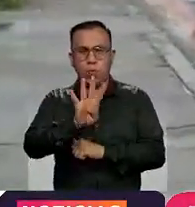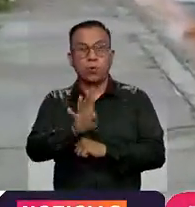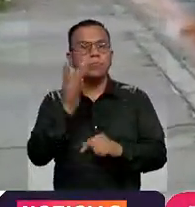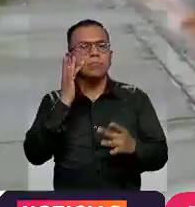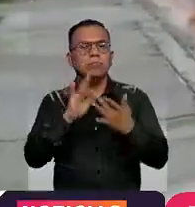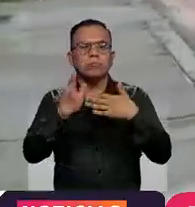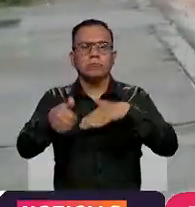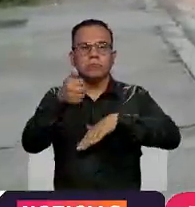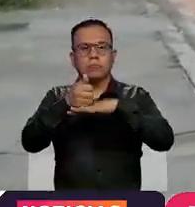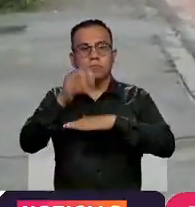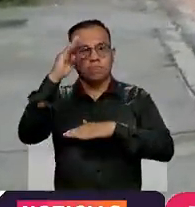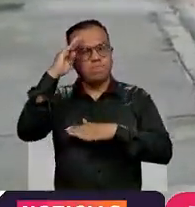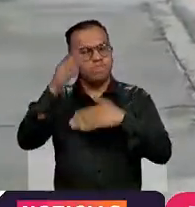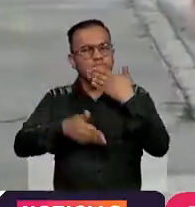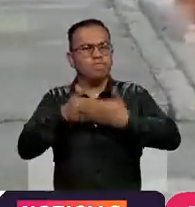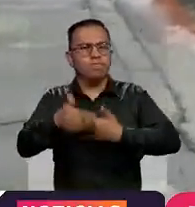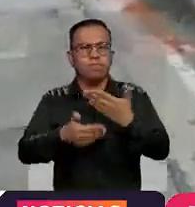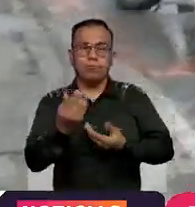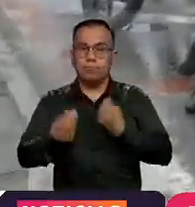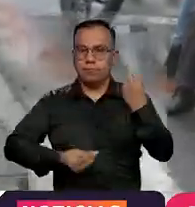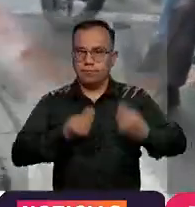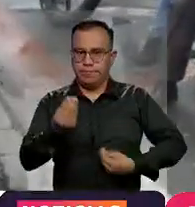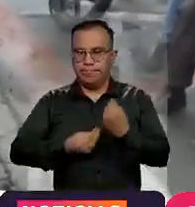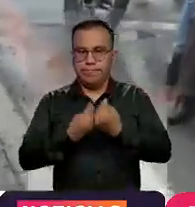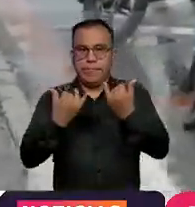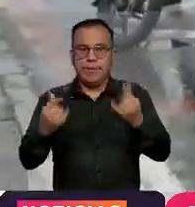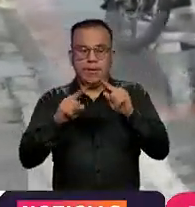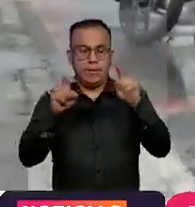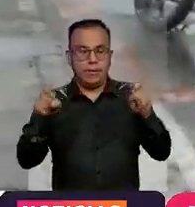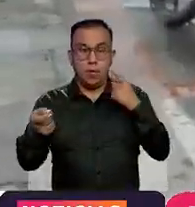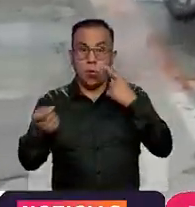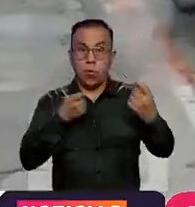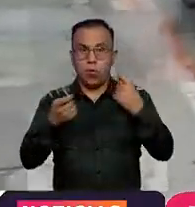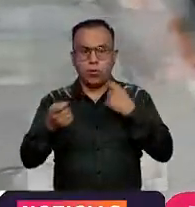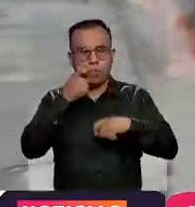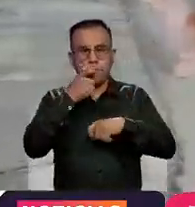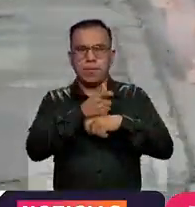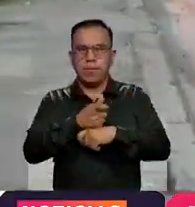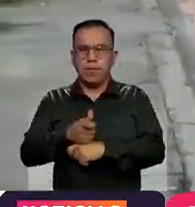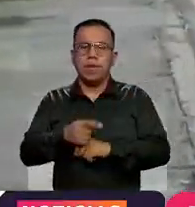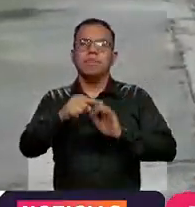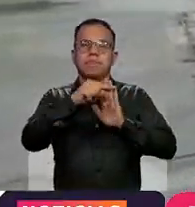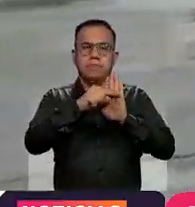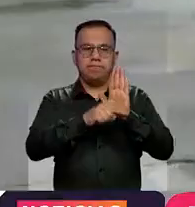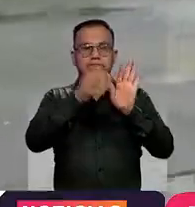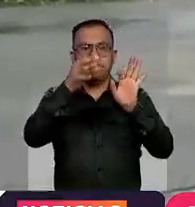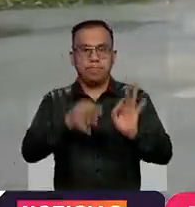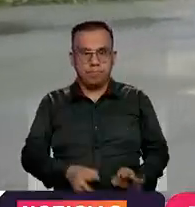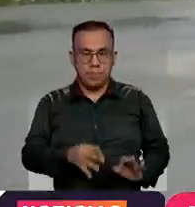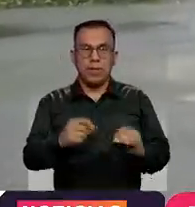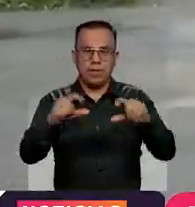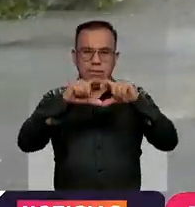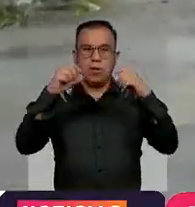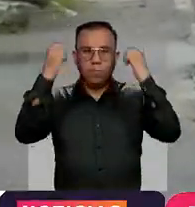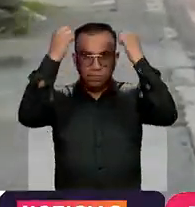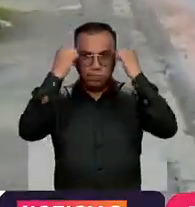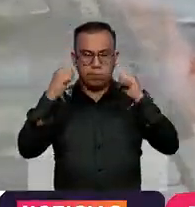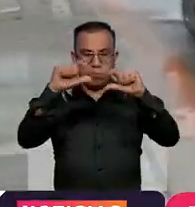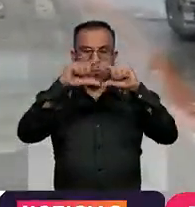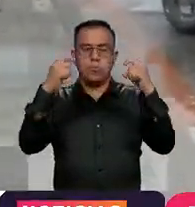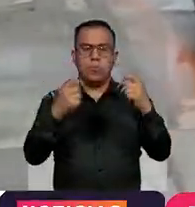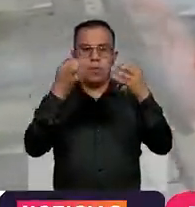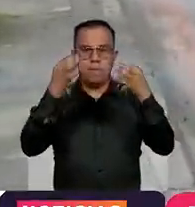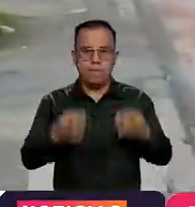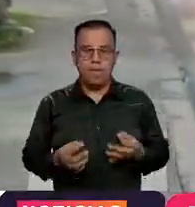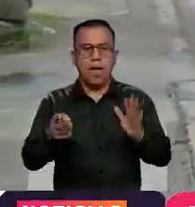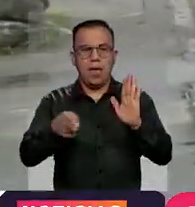las autoridades de tránsito realizan pues los puestos de control para vigilar el cumplimiento de la medida de marcar el casco de la forma